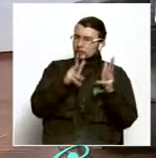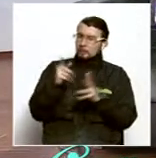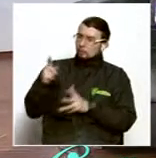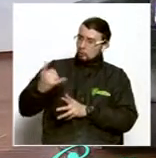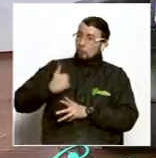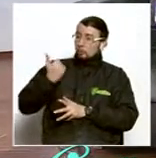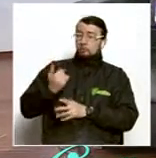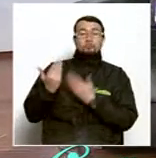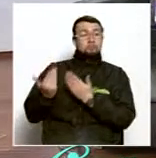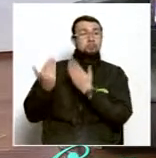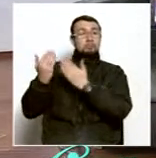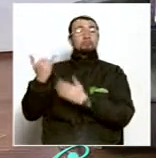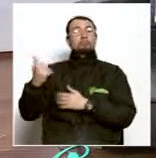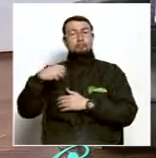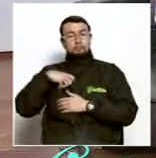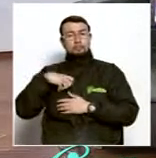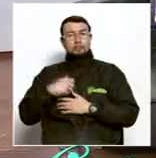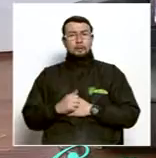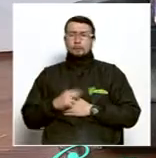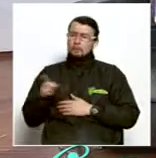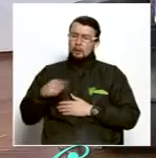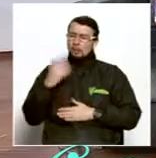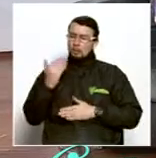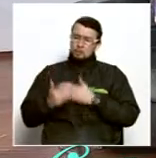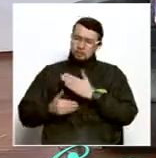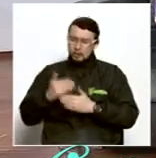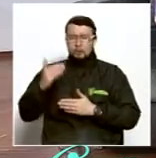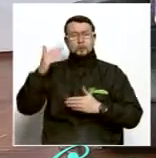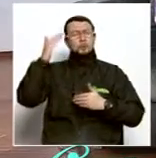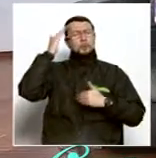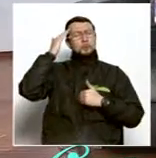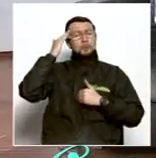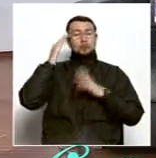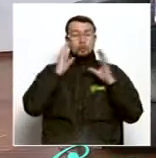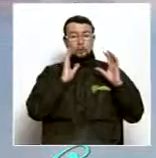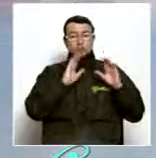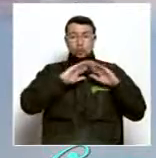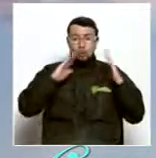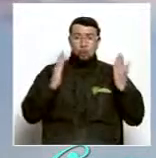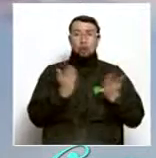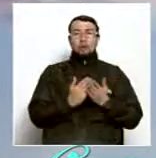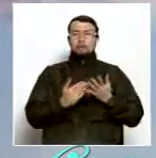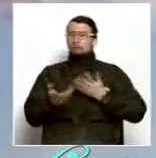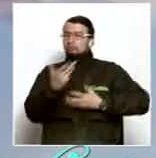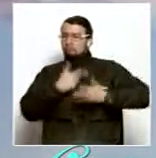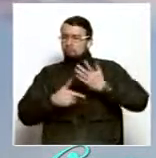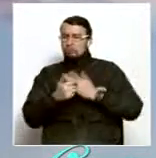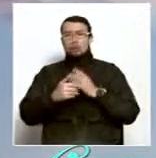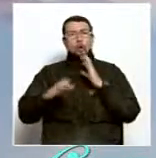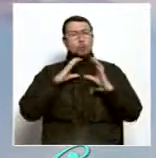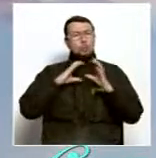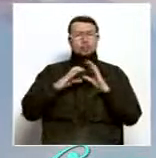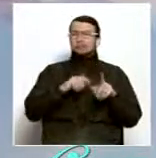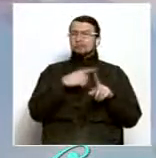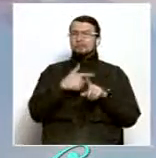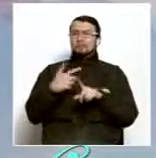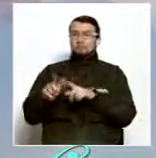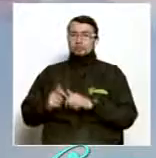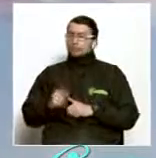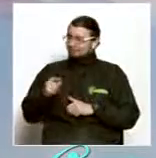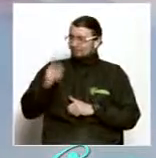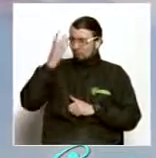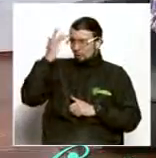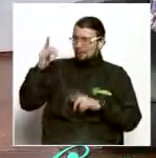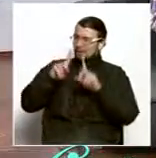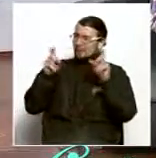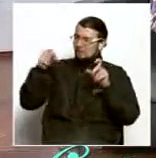que ustedes tienen, haciendo un proceso de conciencia en colegios, en medios de comunicación, en tantas partes. Hablemos el porqué del tema